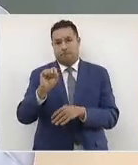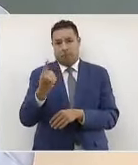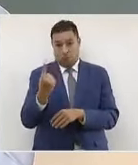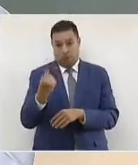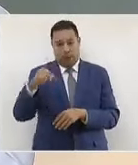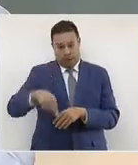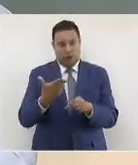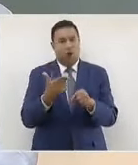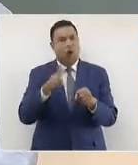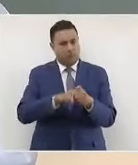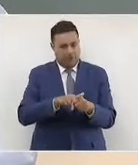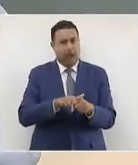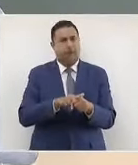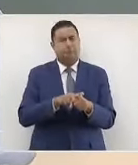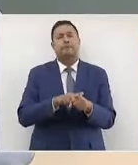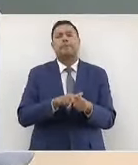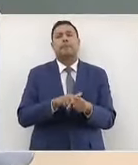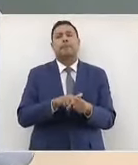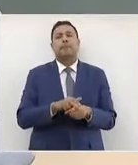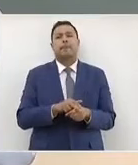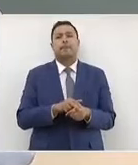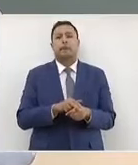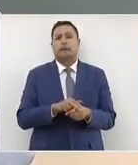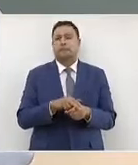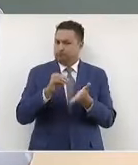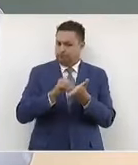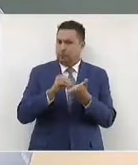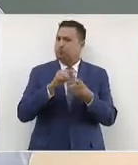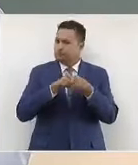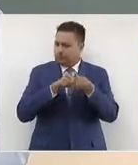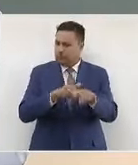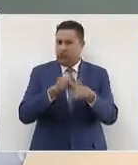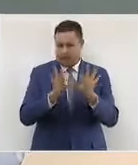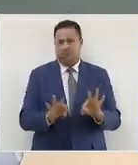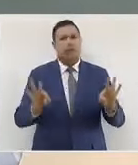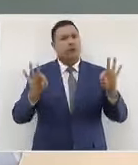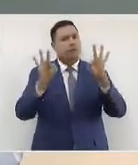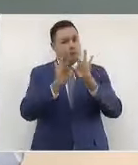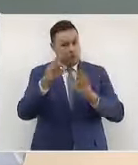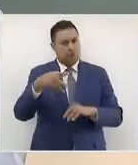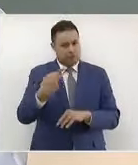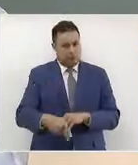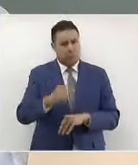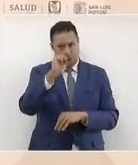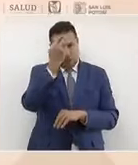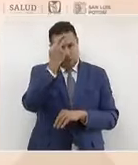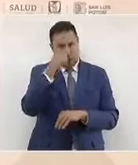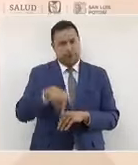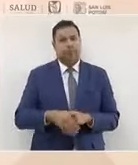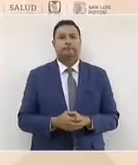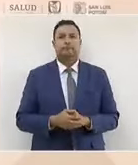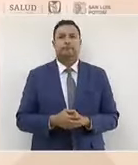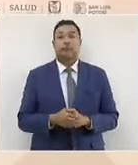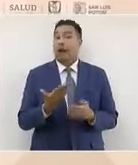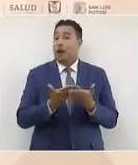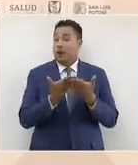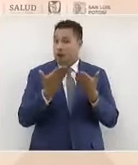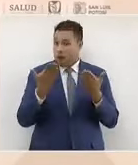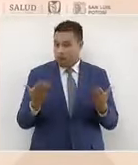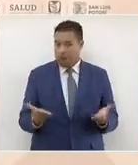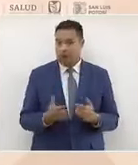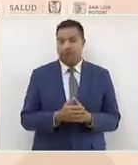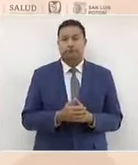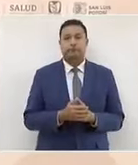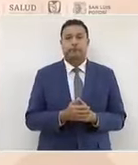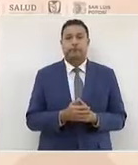cual este hospital se mantiene como uno de los más importantes en el estado de San Luis Potosí. Actualmente, como